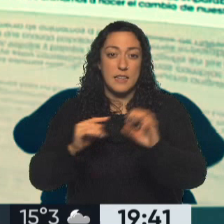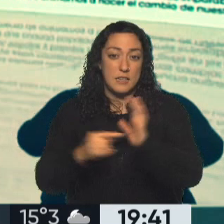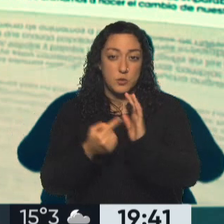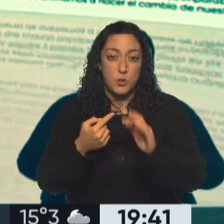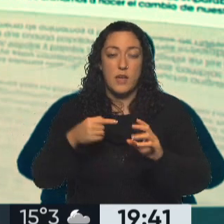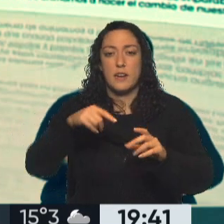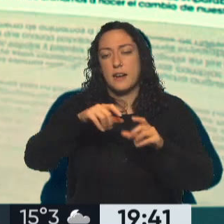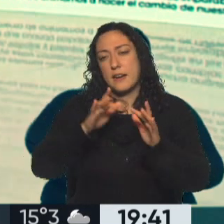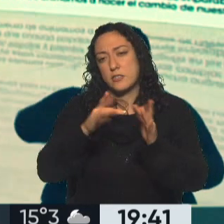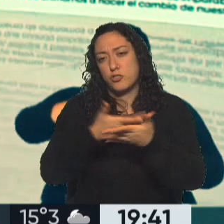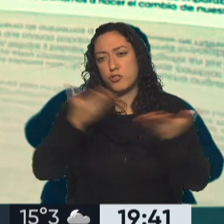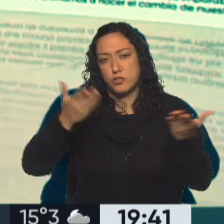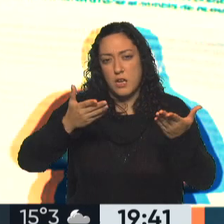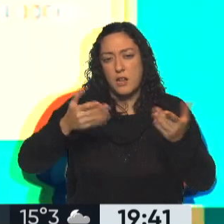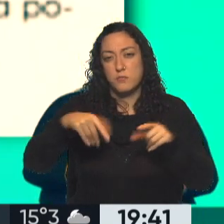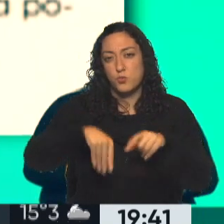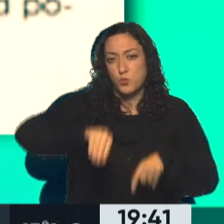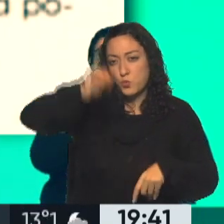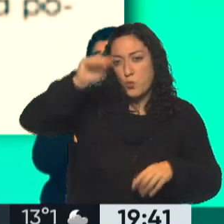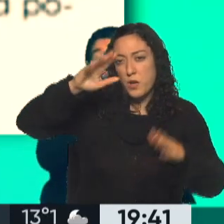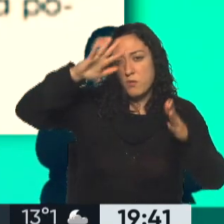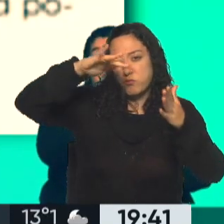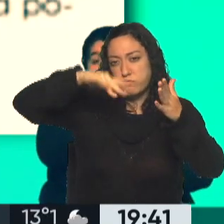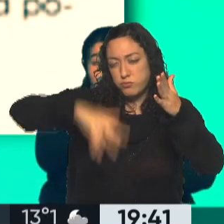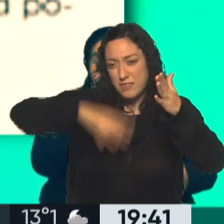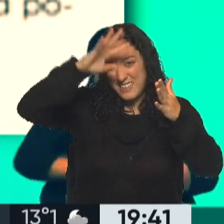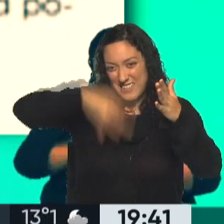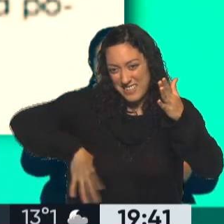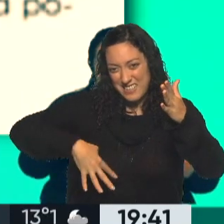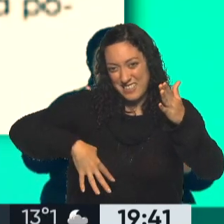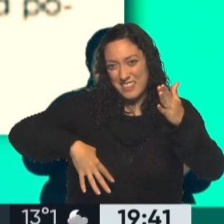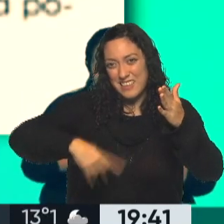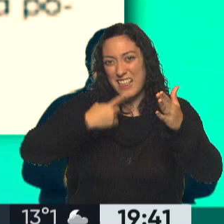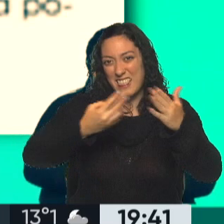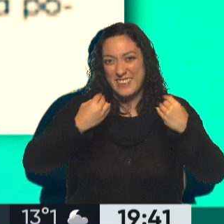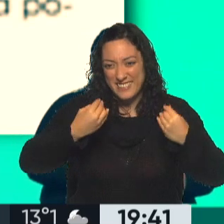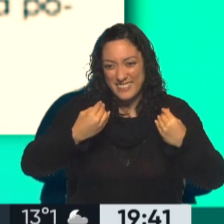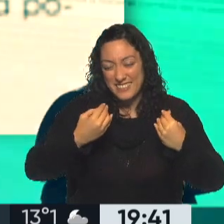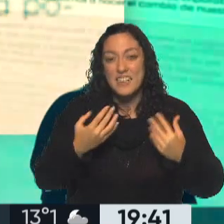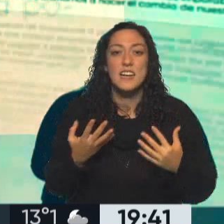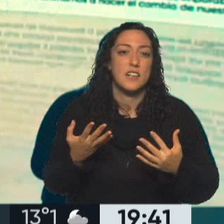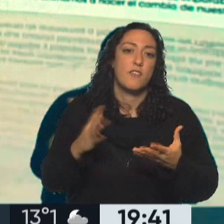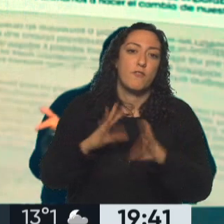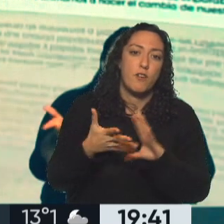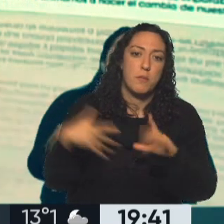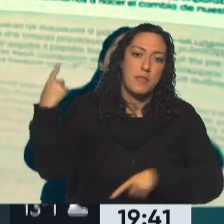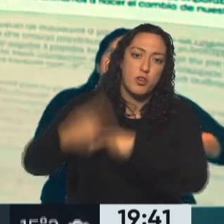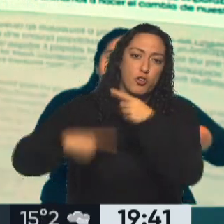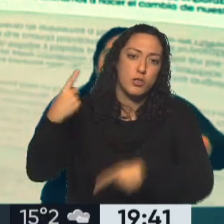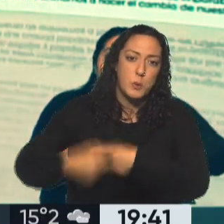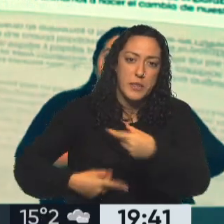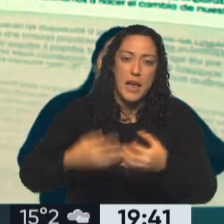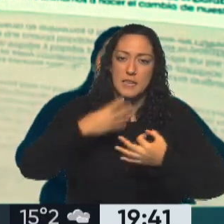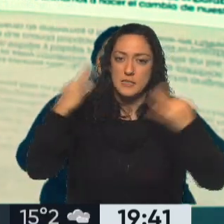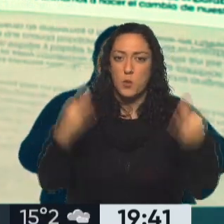sociales, publicando una larga carta. Lo que señala es que esto de alguna manera garantiza la continuidad de